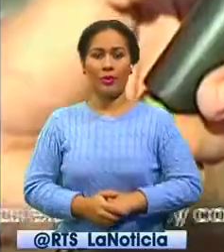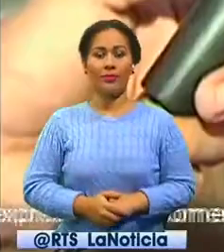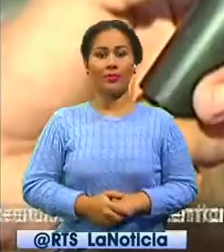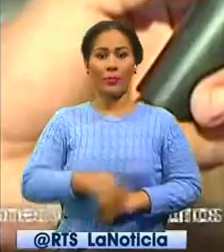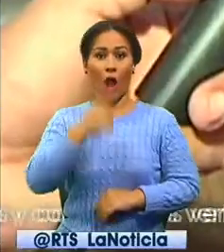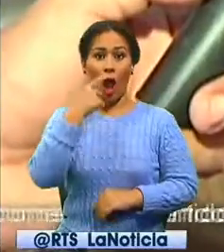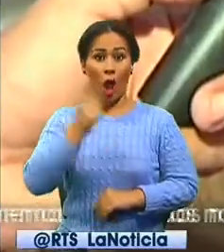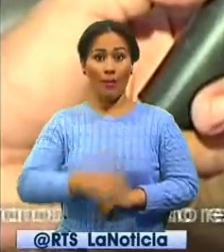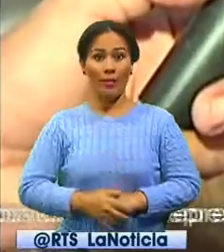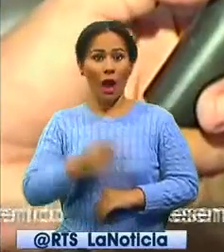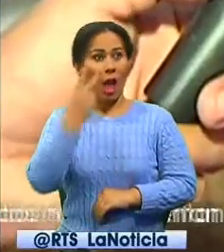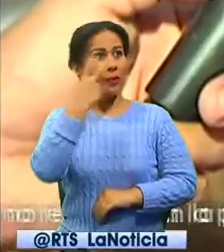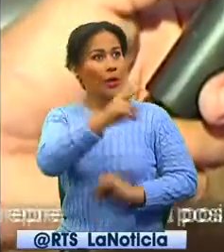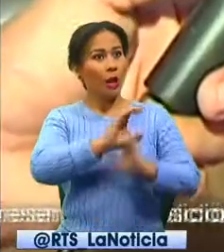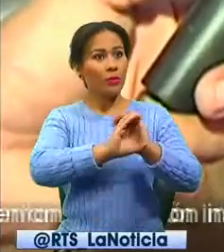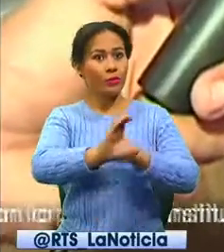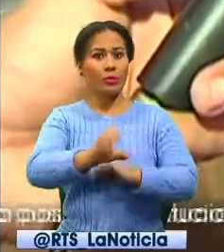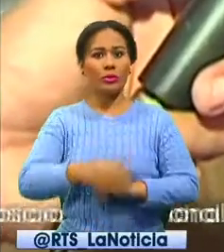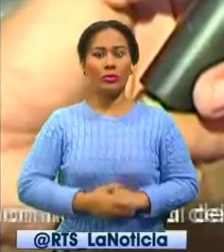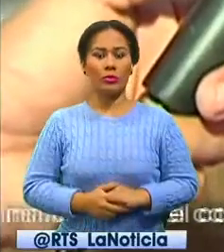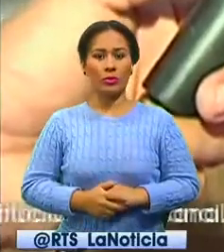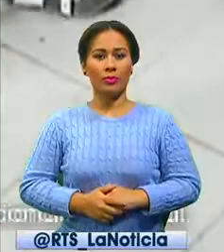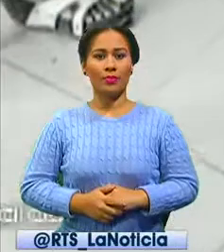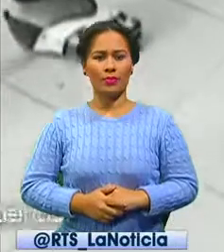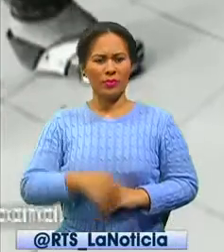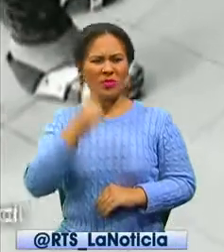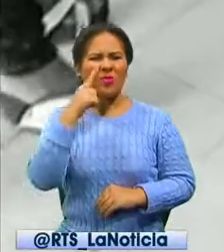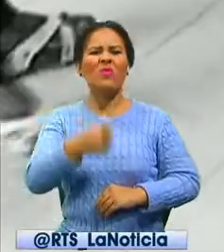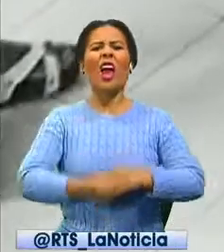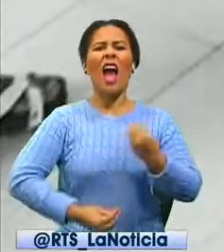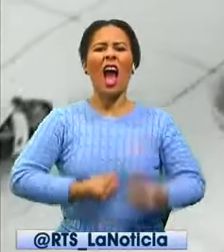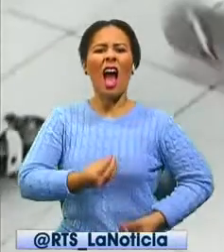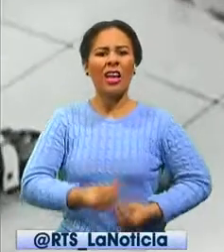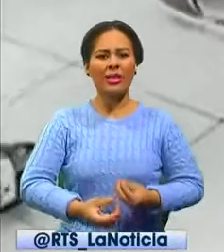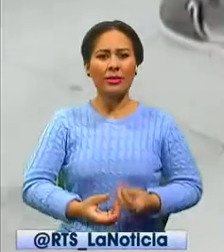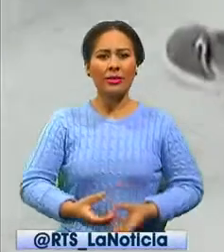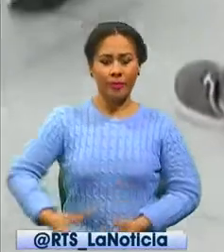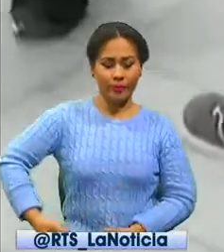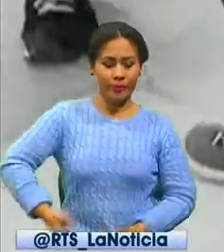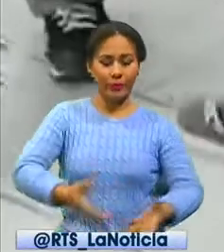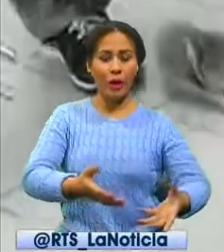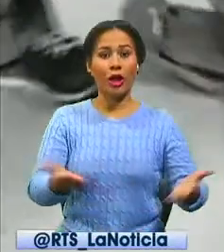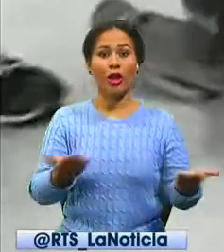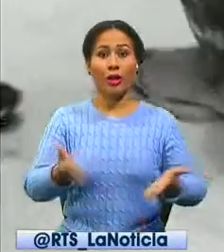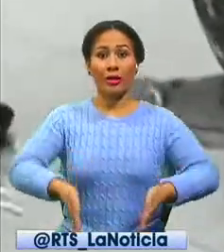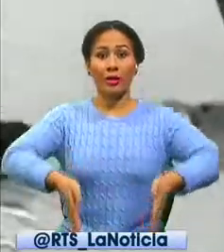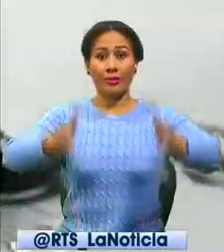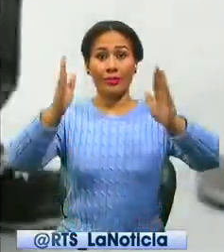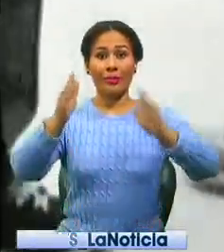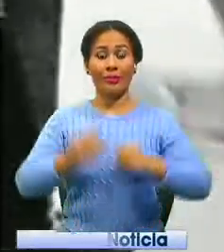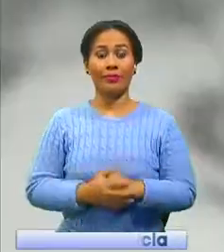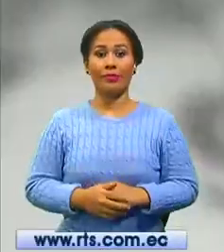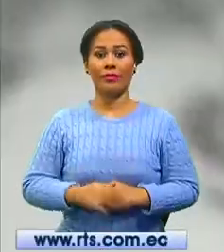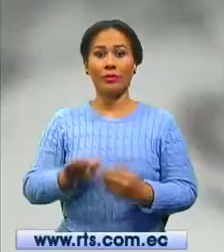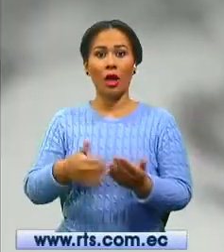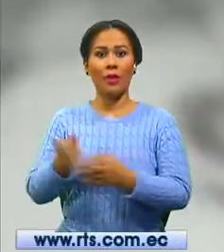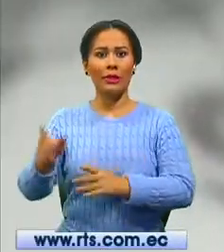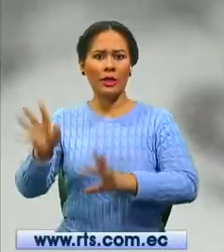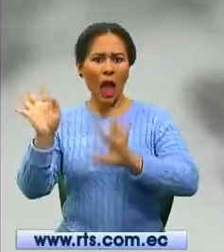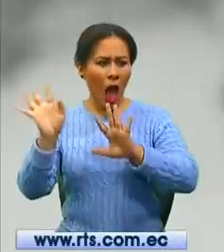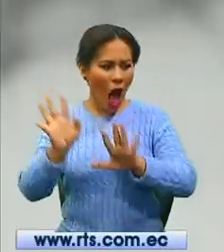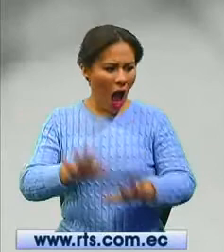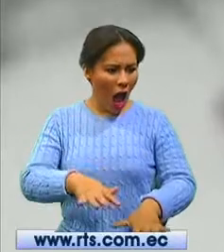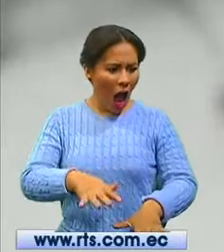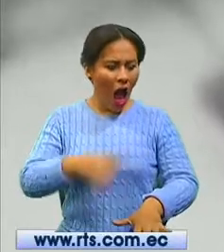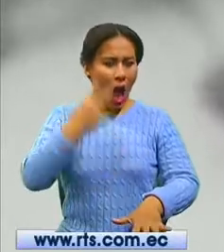bus y la ha bajado, pero nadie la ayudó, nadie. En la unidad judicial Albán Borja casi nadie dejó de mirar lo que le había